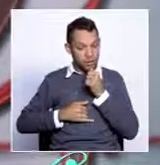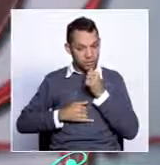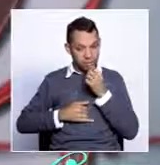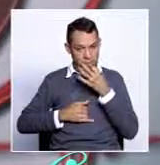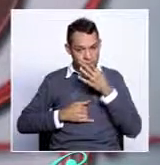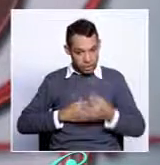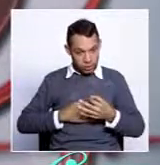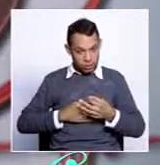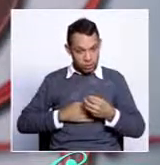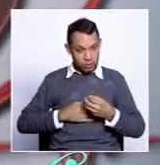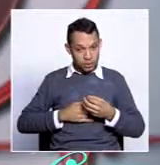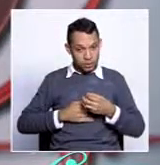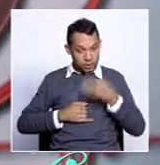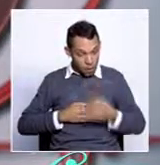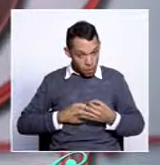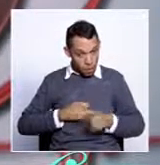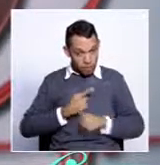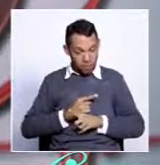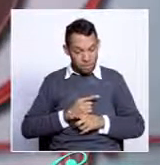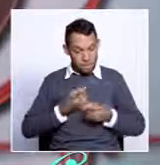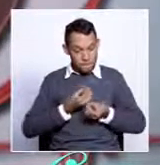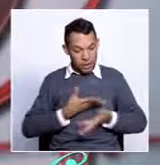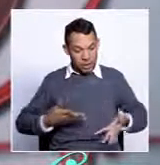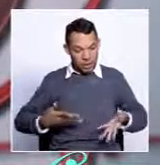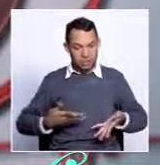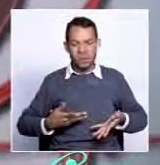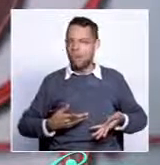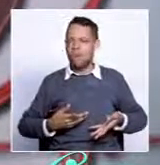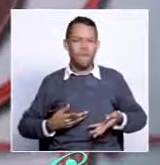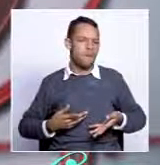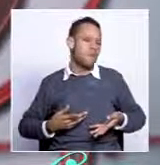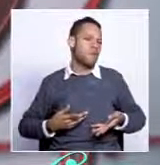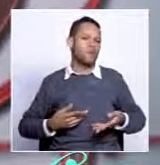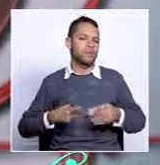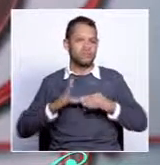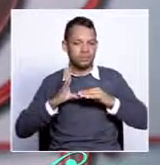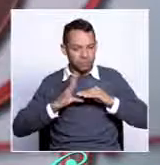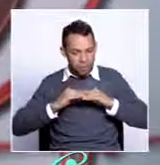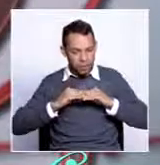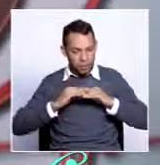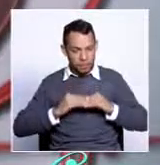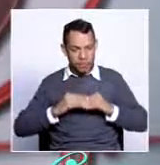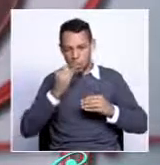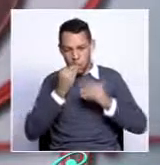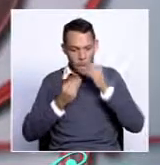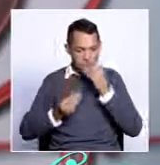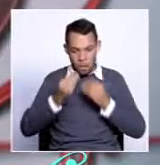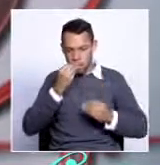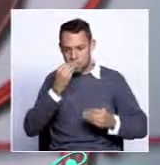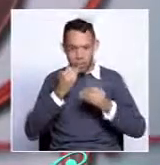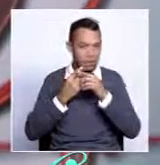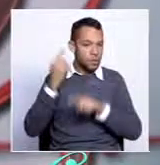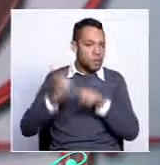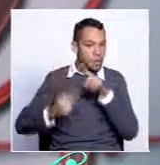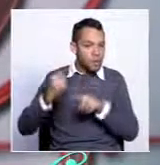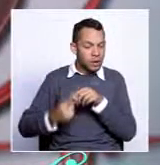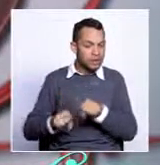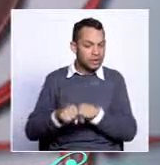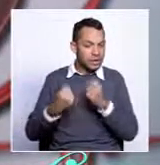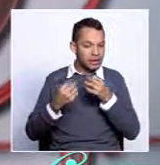creen que le echaron agua bendita el pan blanco en el organismo no lo digiere son harinas que el